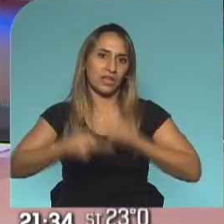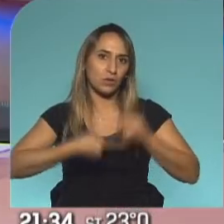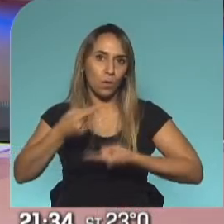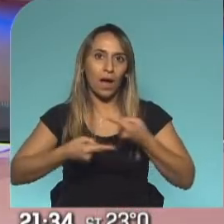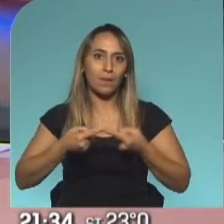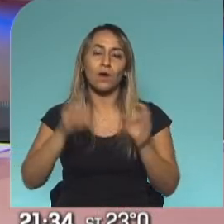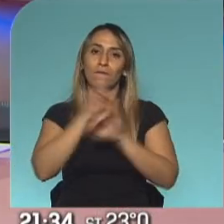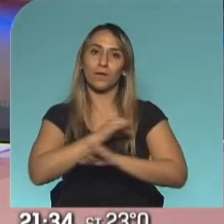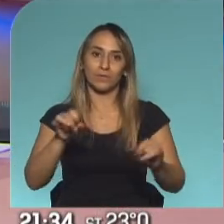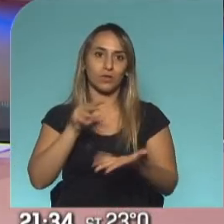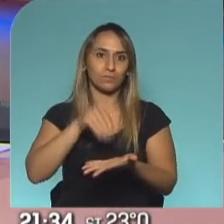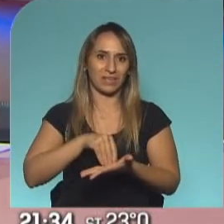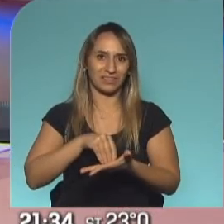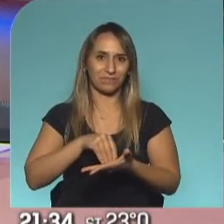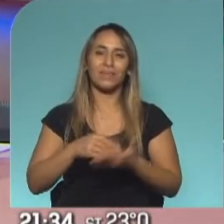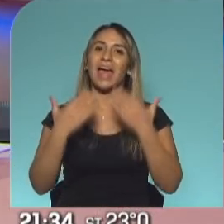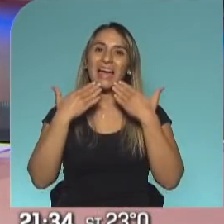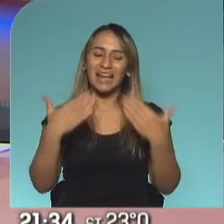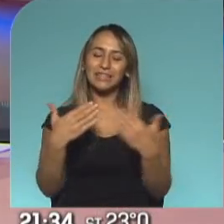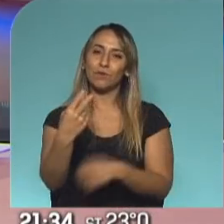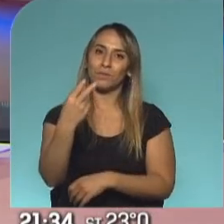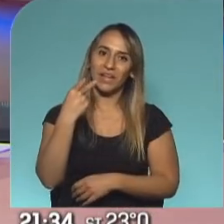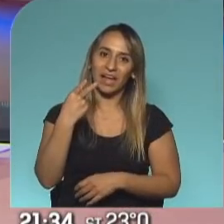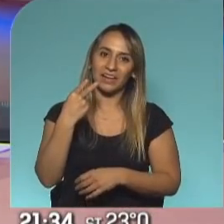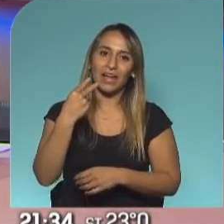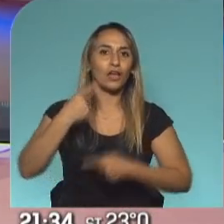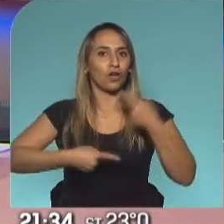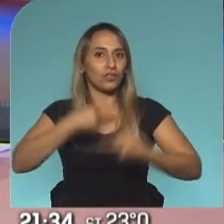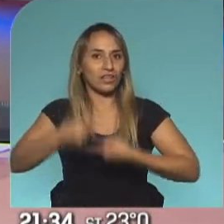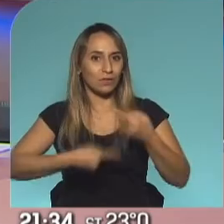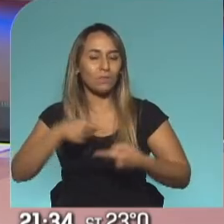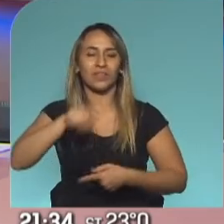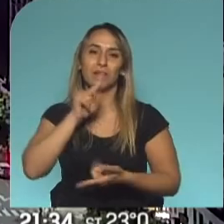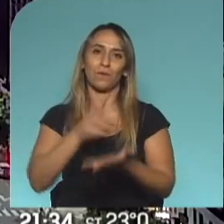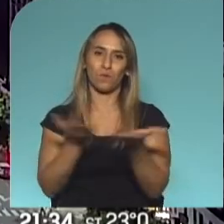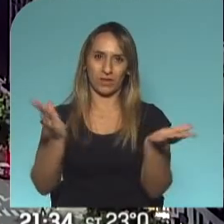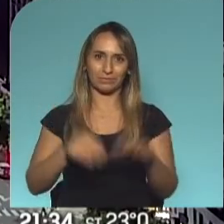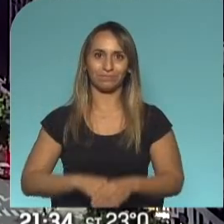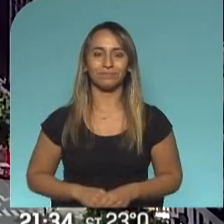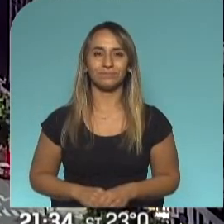más información al respecto. Gracias por acompañarnos. Seguimos en la televisión pública.